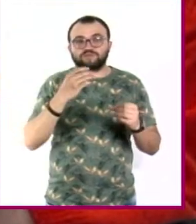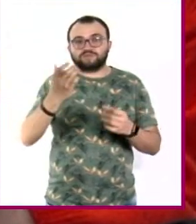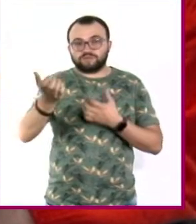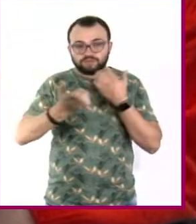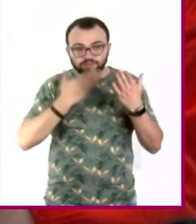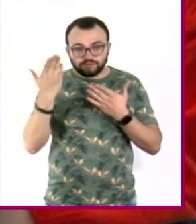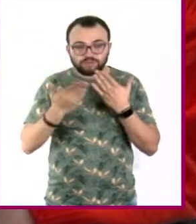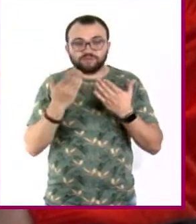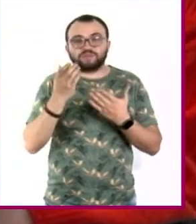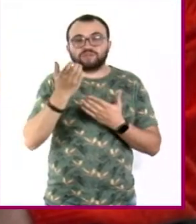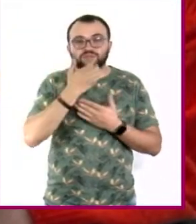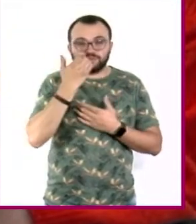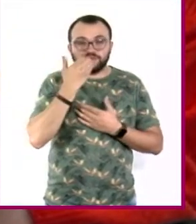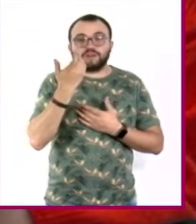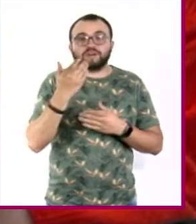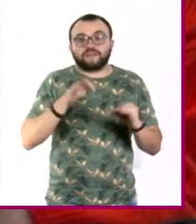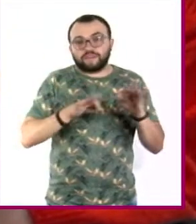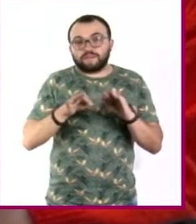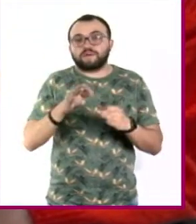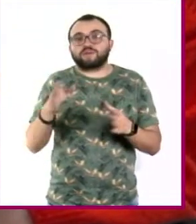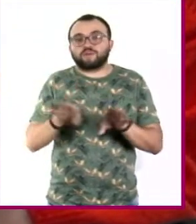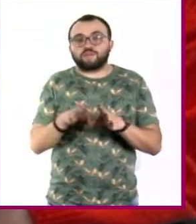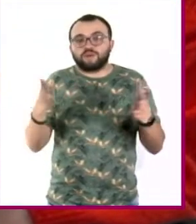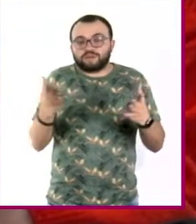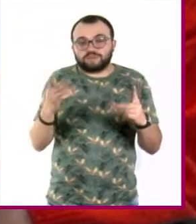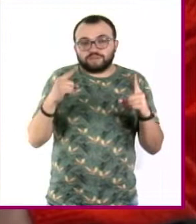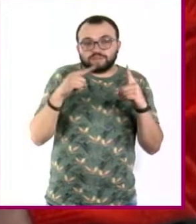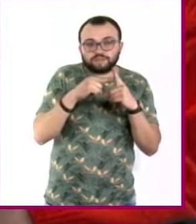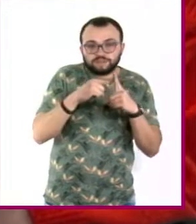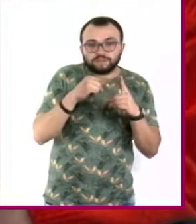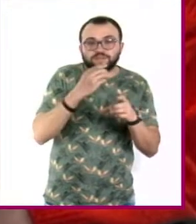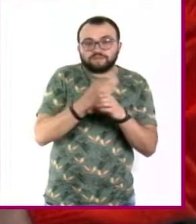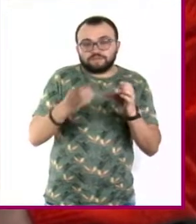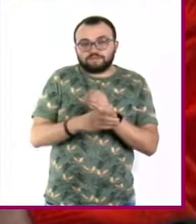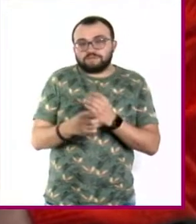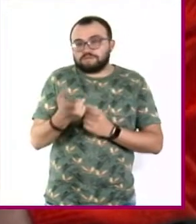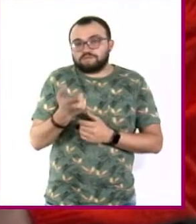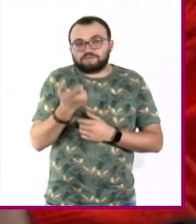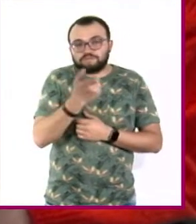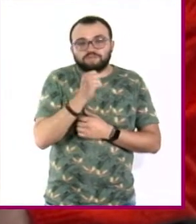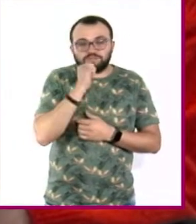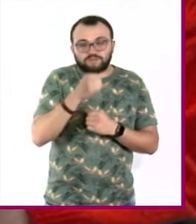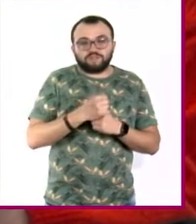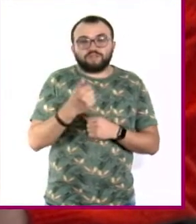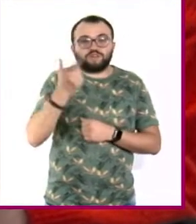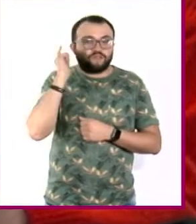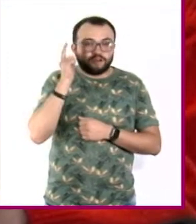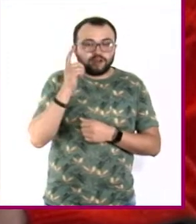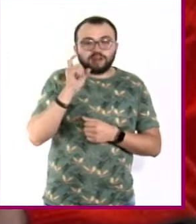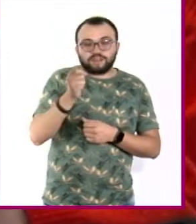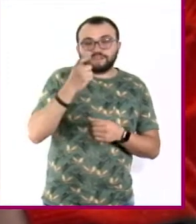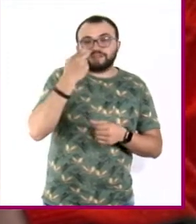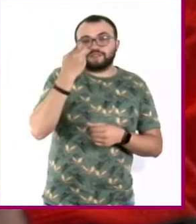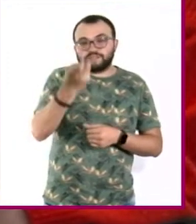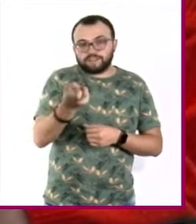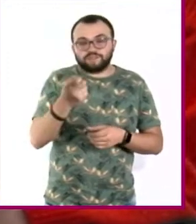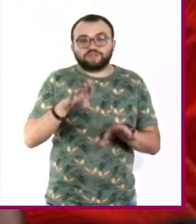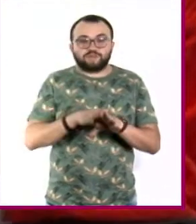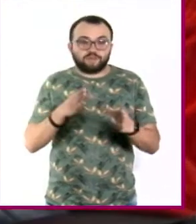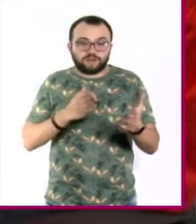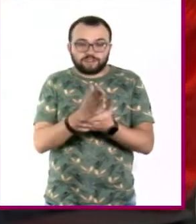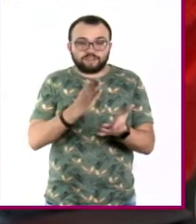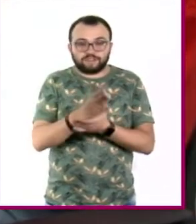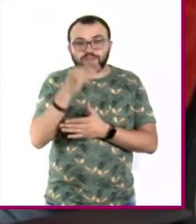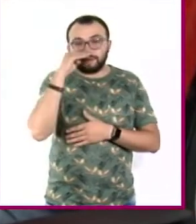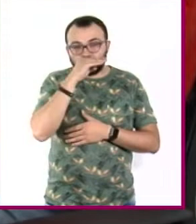trabajadores poder realizar sus tareas sin costo alguno. Solo esperemos que el acceso gratuito se multiplique en otras